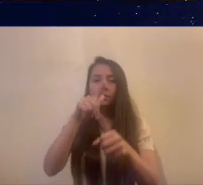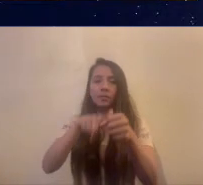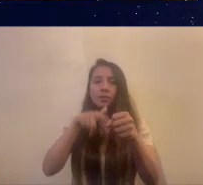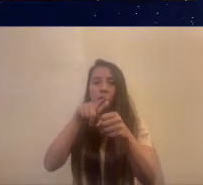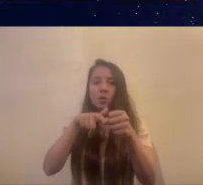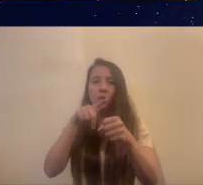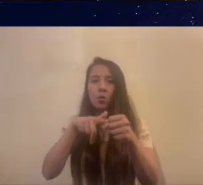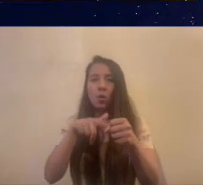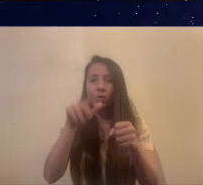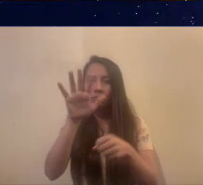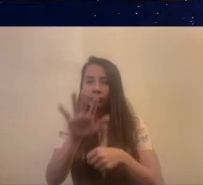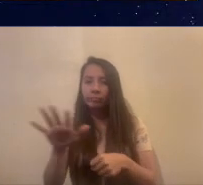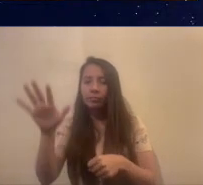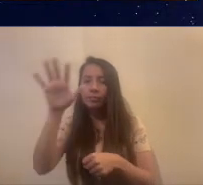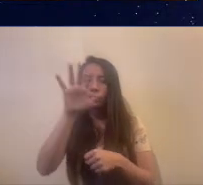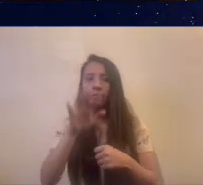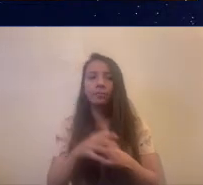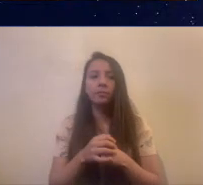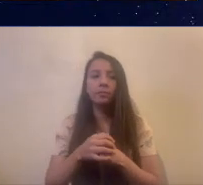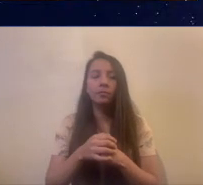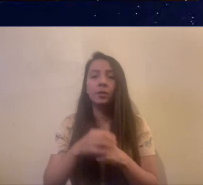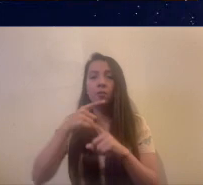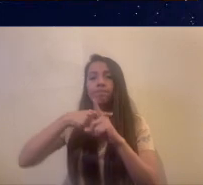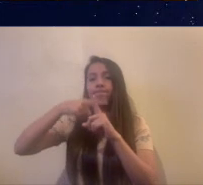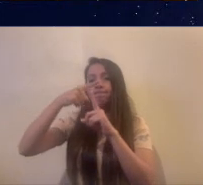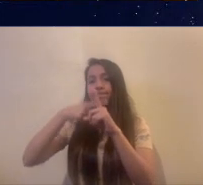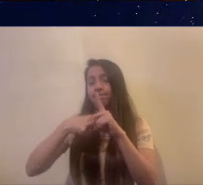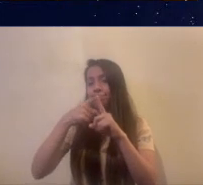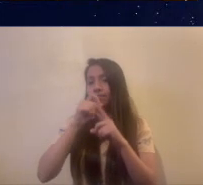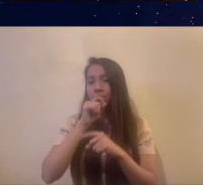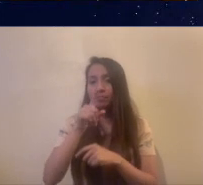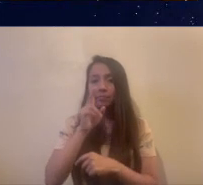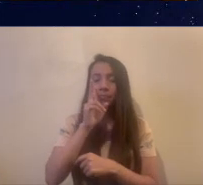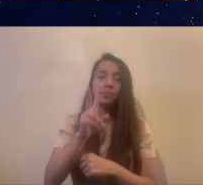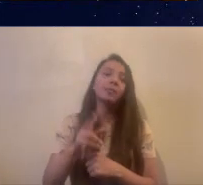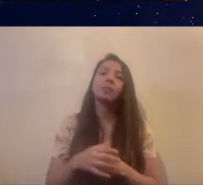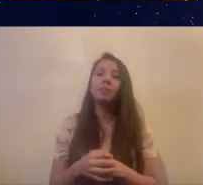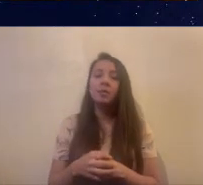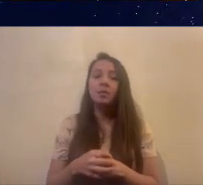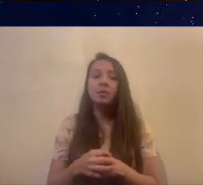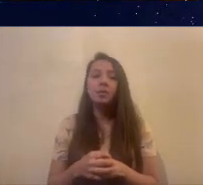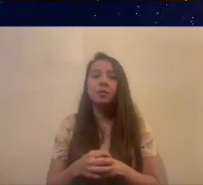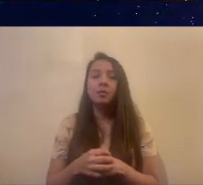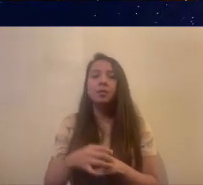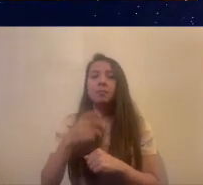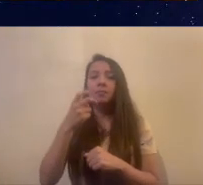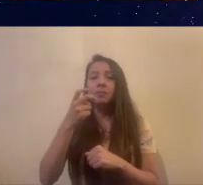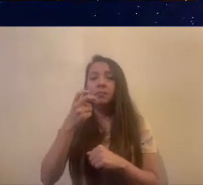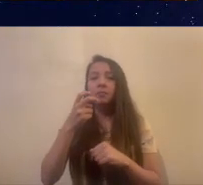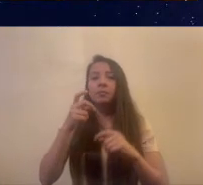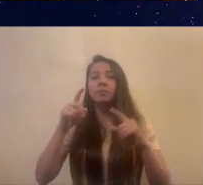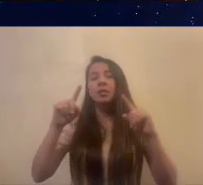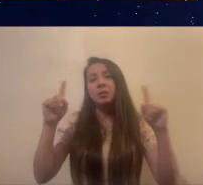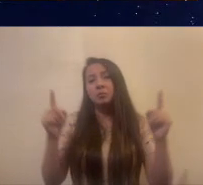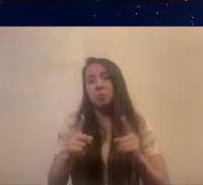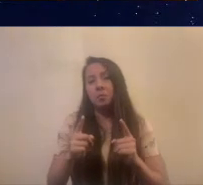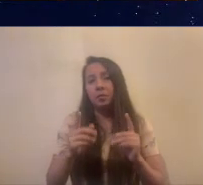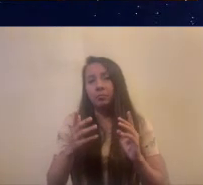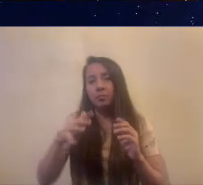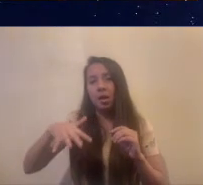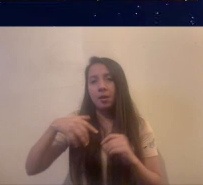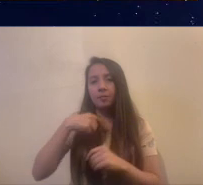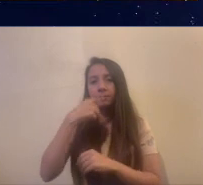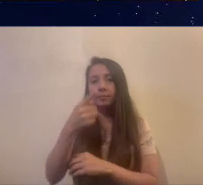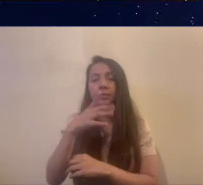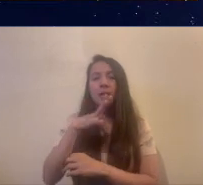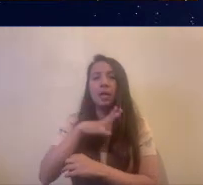observar el color que desarrolla a esa altura y en esas temperaturas. Bueno, acá hay un pequeño resumen de lo que acabo de decir,